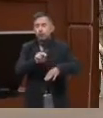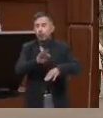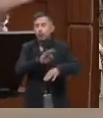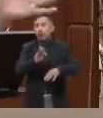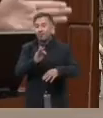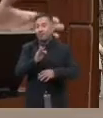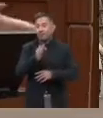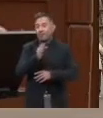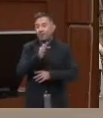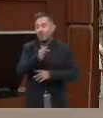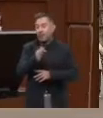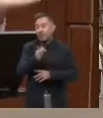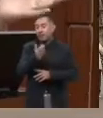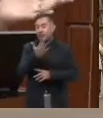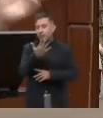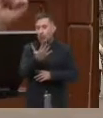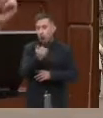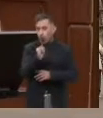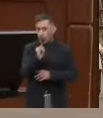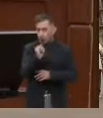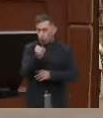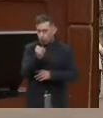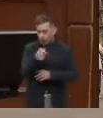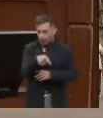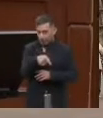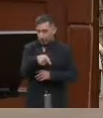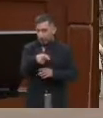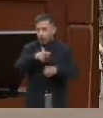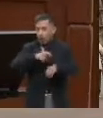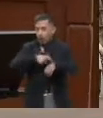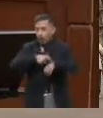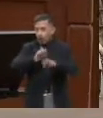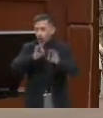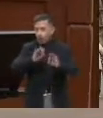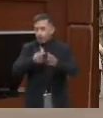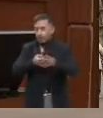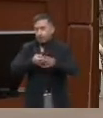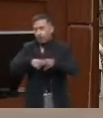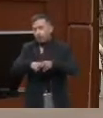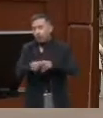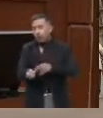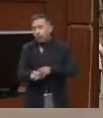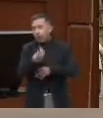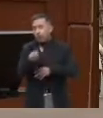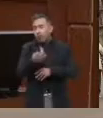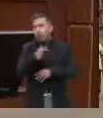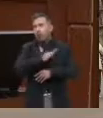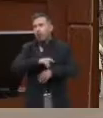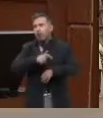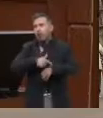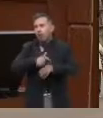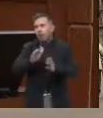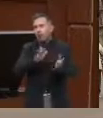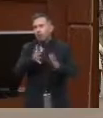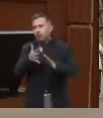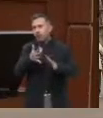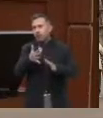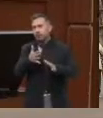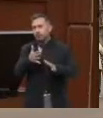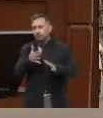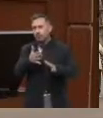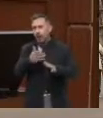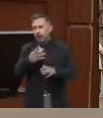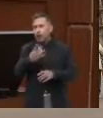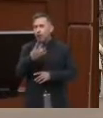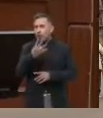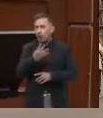a partir de las horas en que pues empezaron a darse estos mensajes, que creo que son a partir más o menos como de las 16 horas. Y